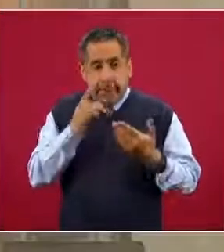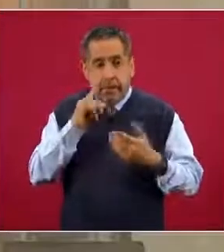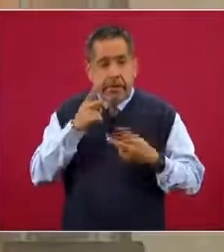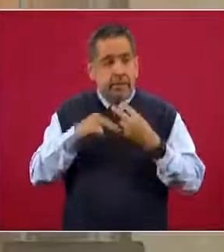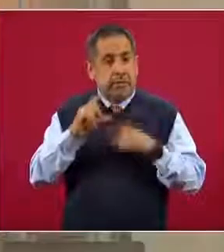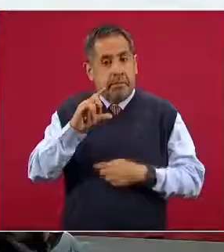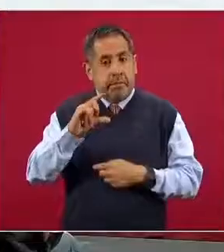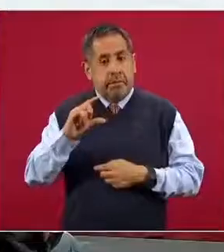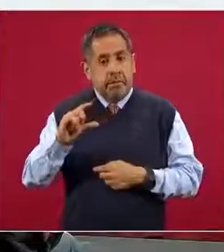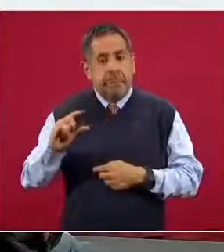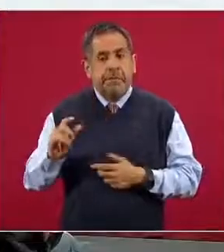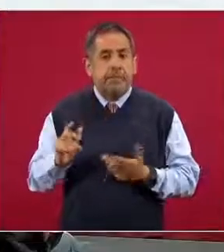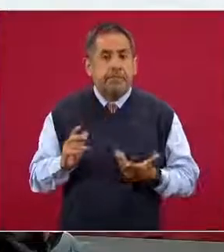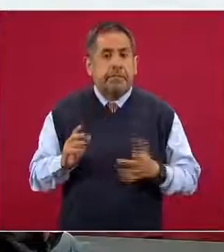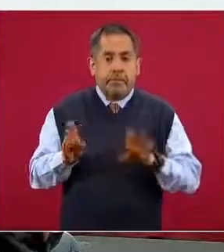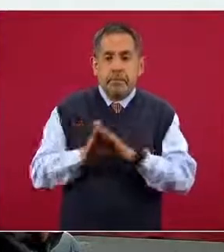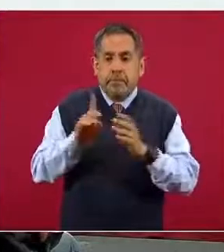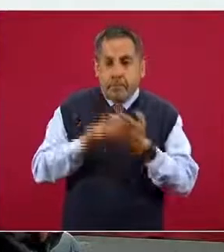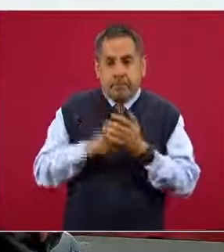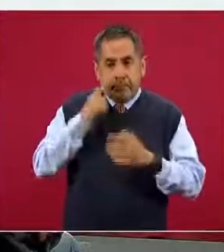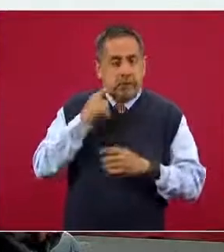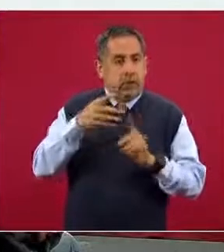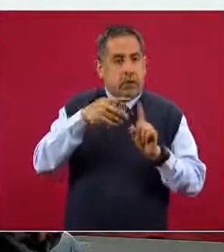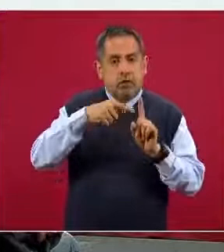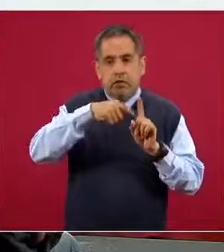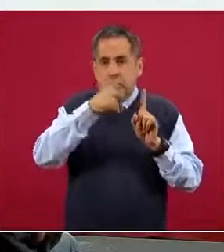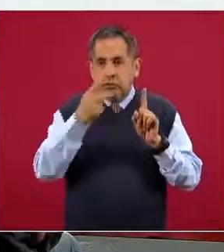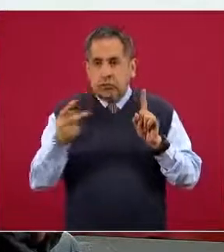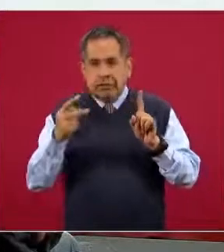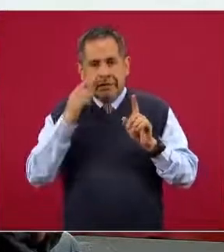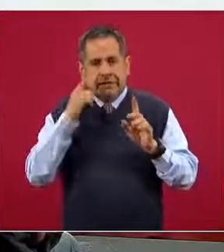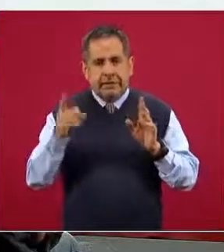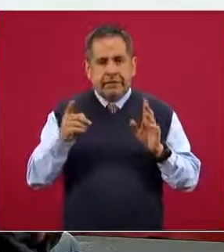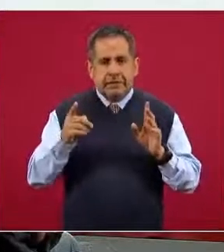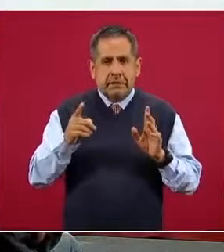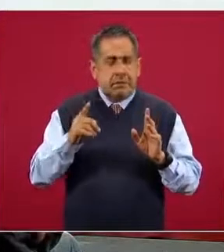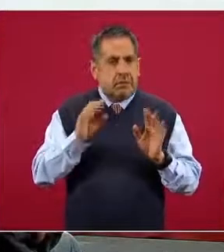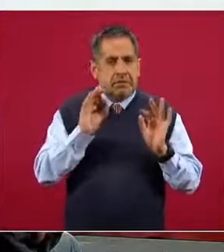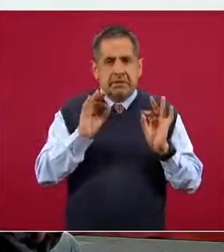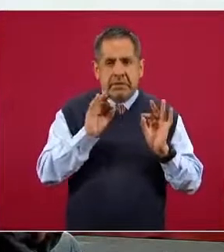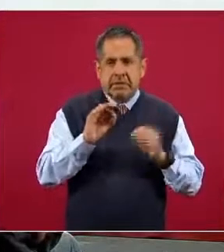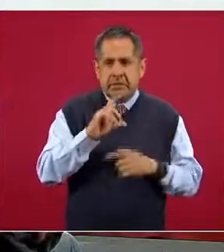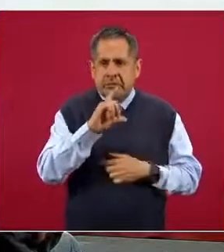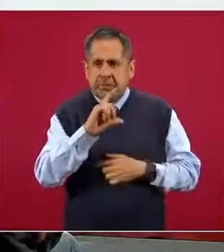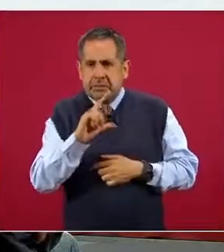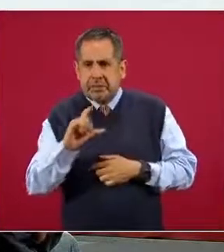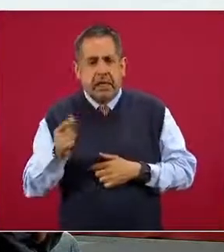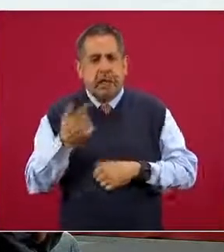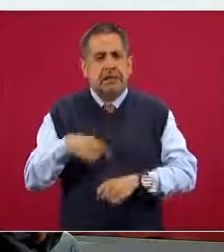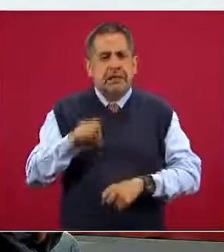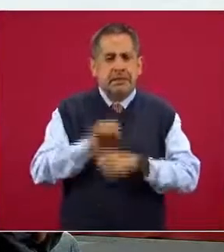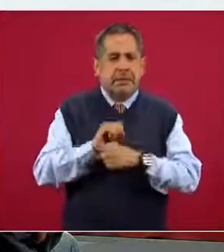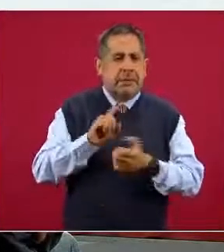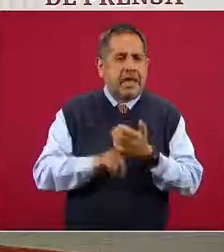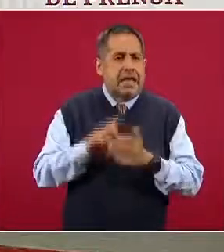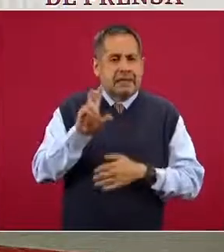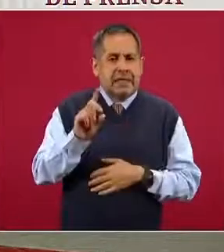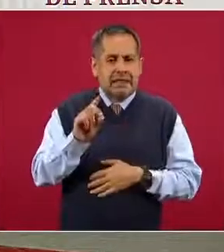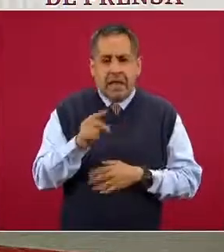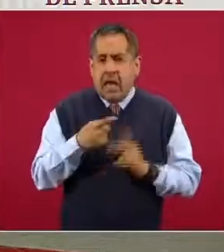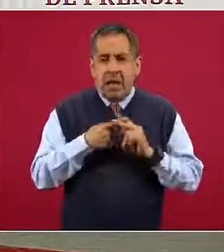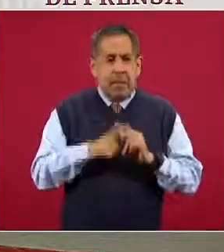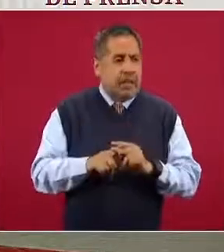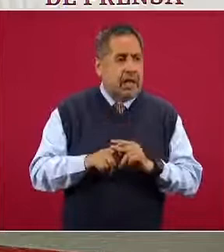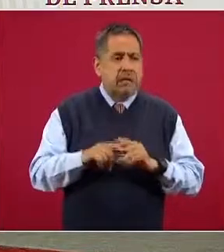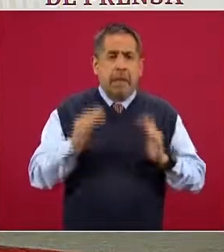graficados precisamente en la curva de color naranja, la cual hemos comentado desde la semana 30 inició